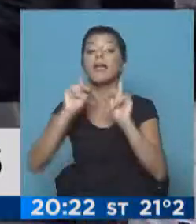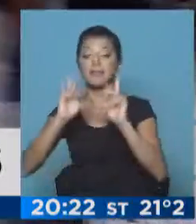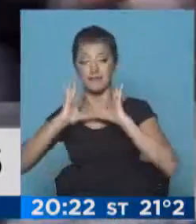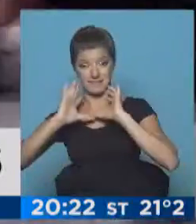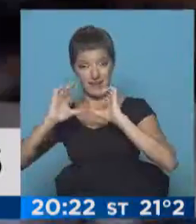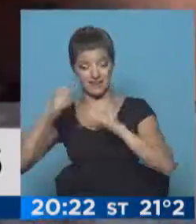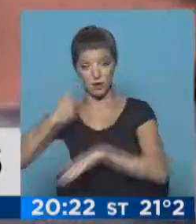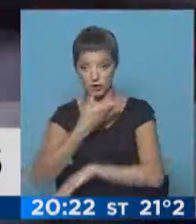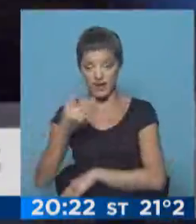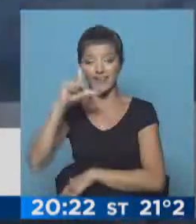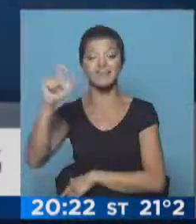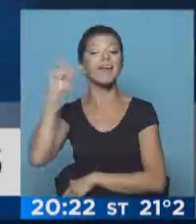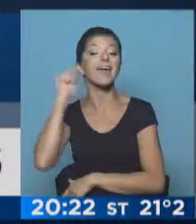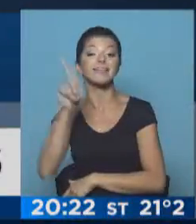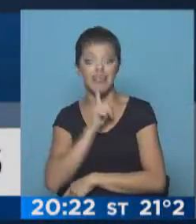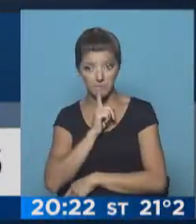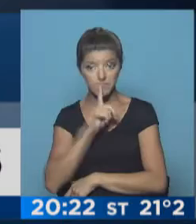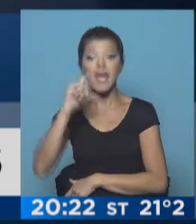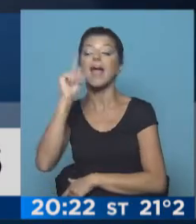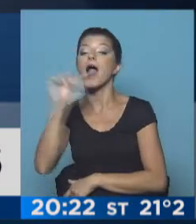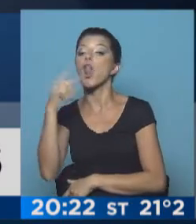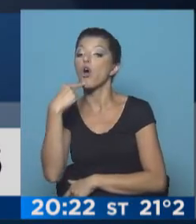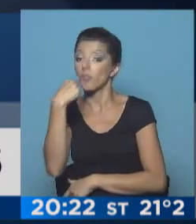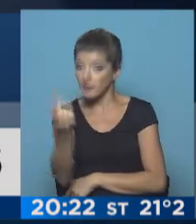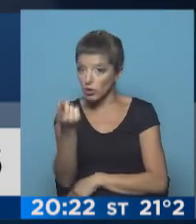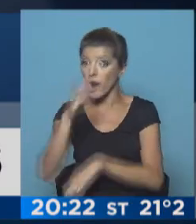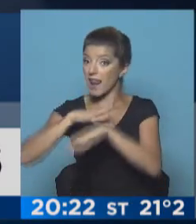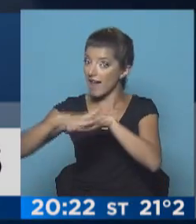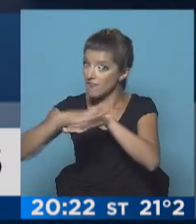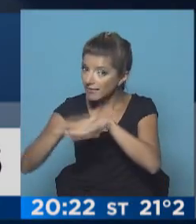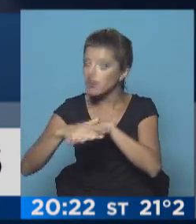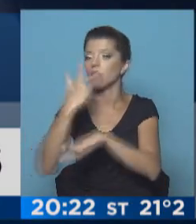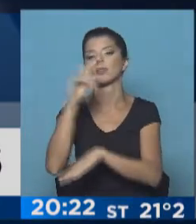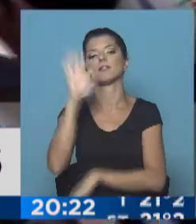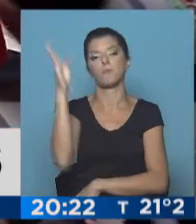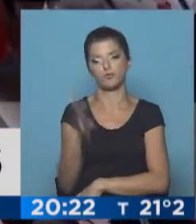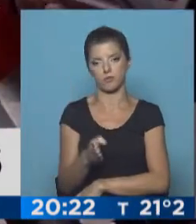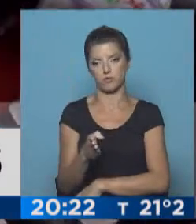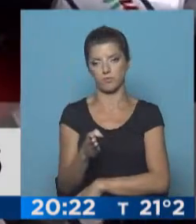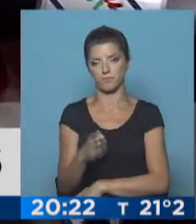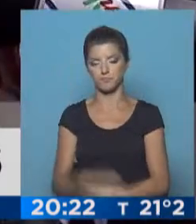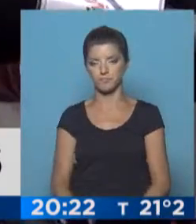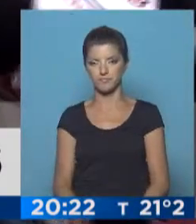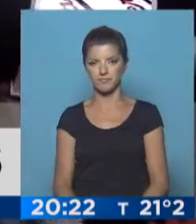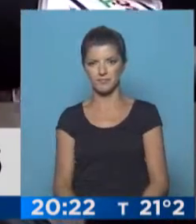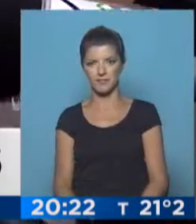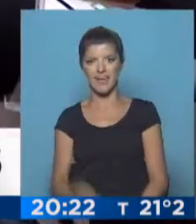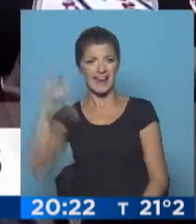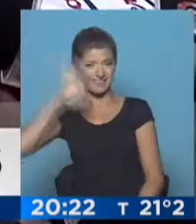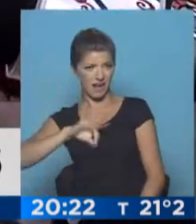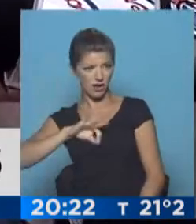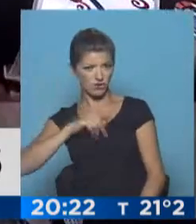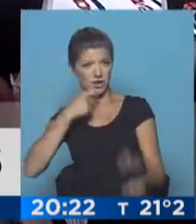una de las CGT, Antonio Caló, reiteró que el piso es del 30%. El salario no se negocia por el desempleo.